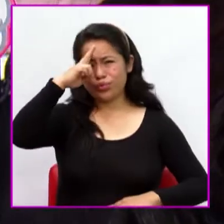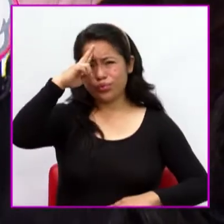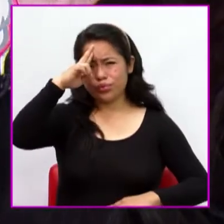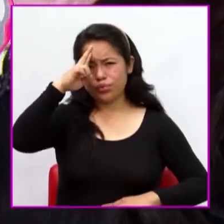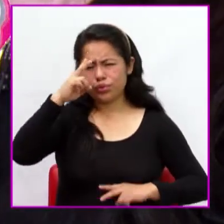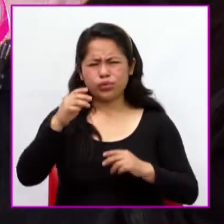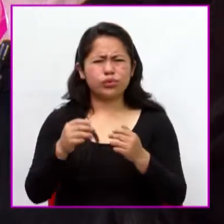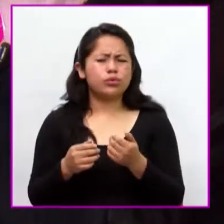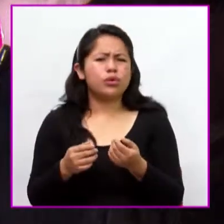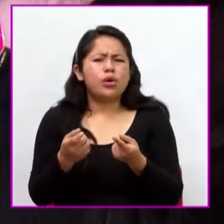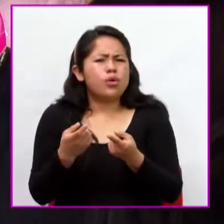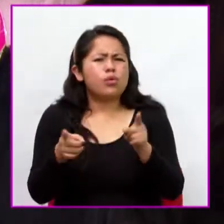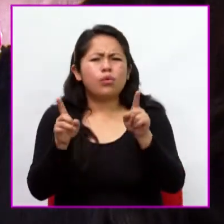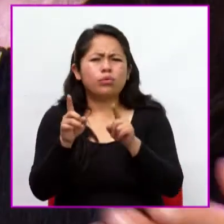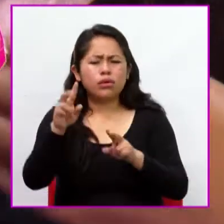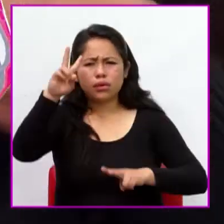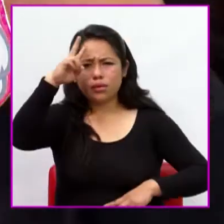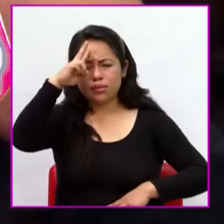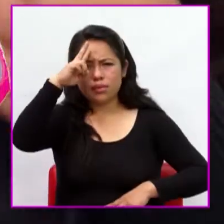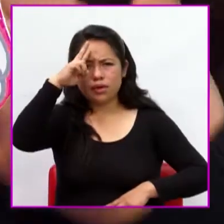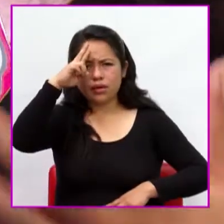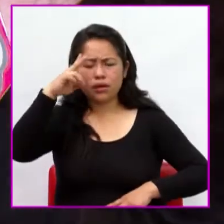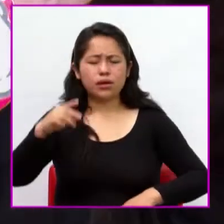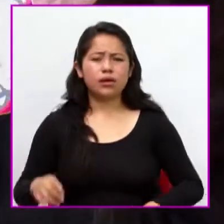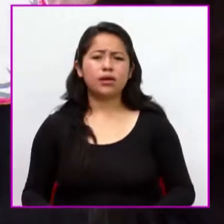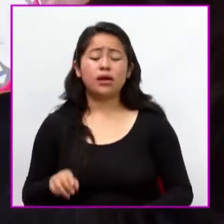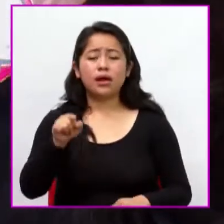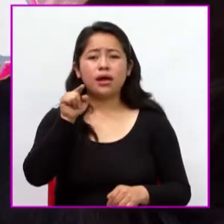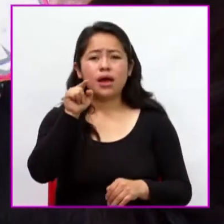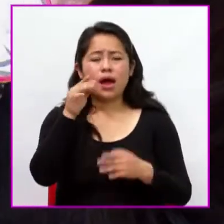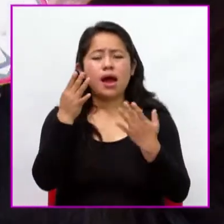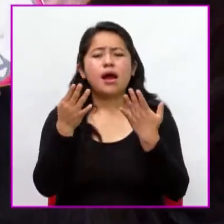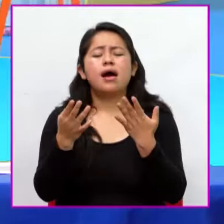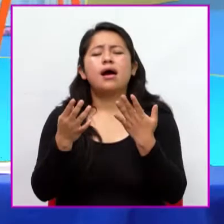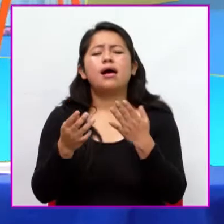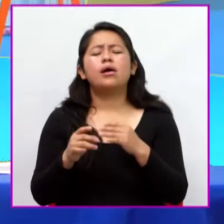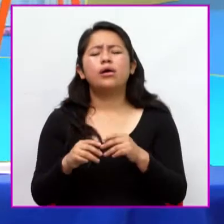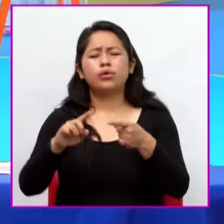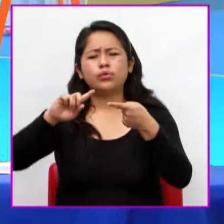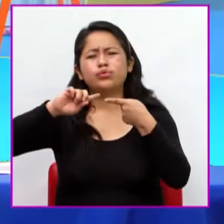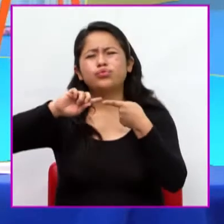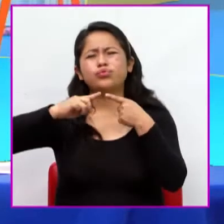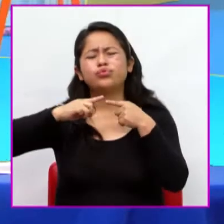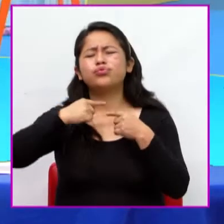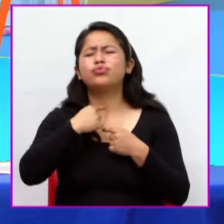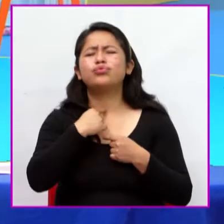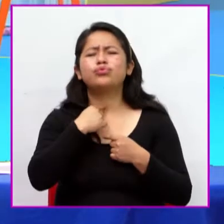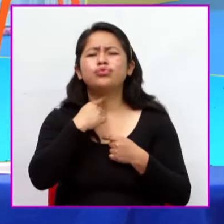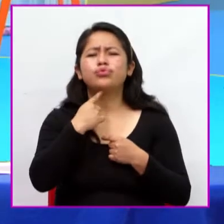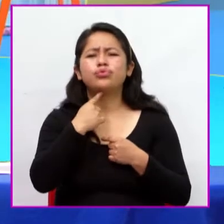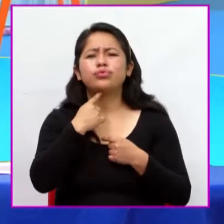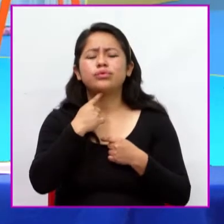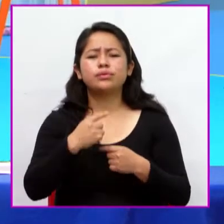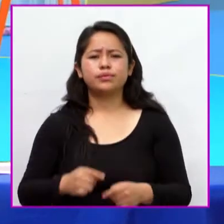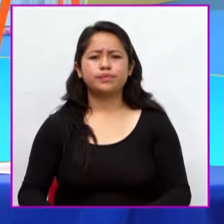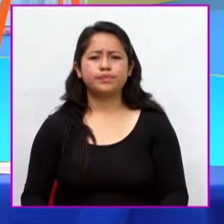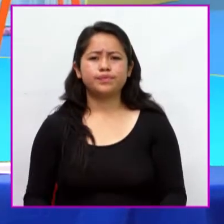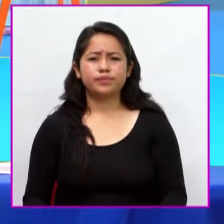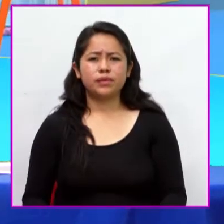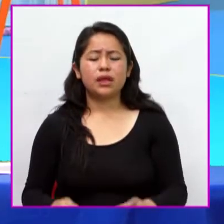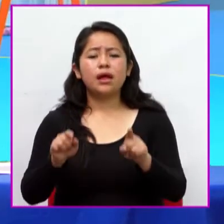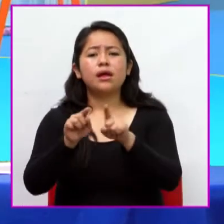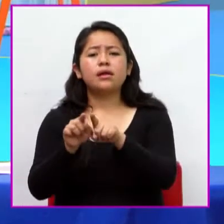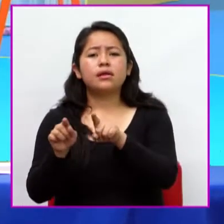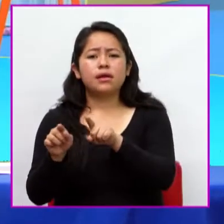cuando, además de tener el dolor de garganta, este puede contener síntomas